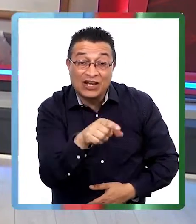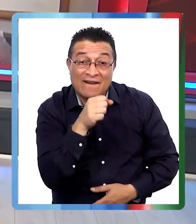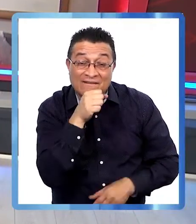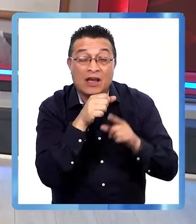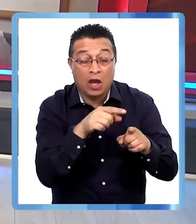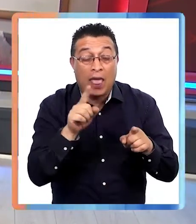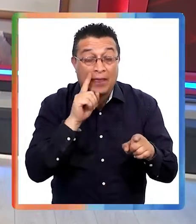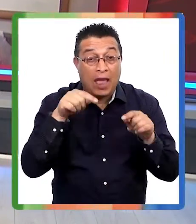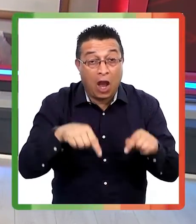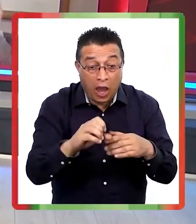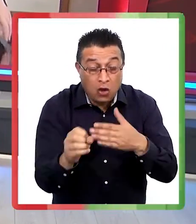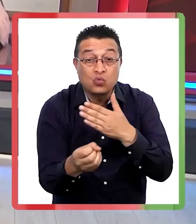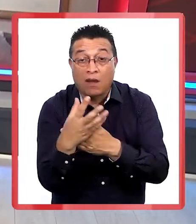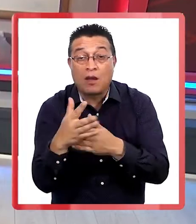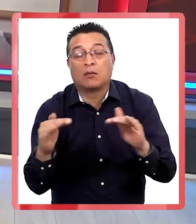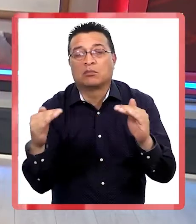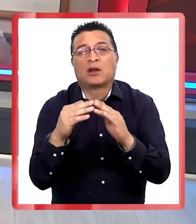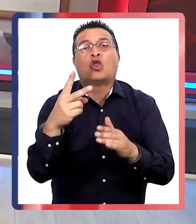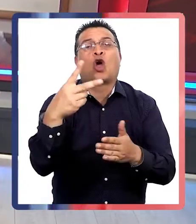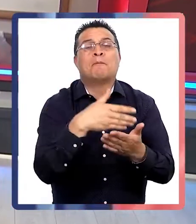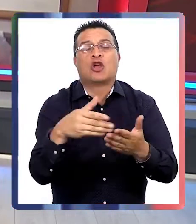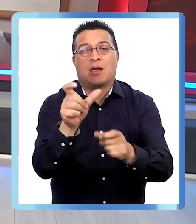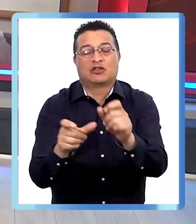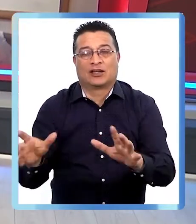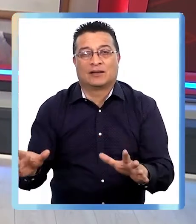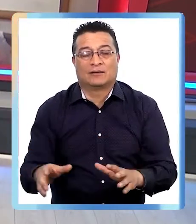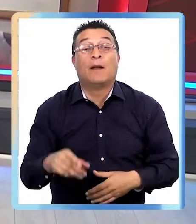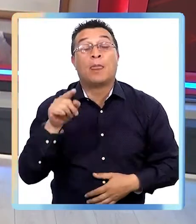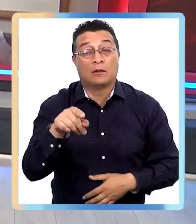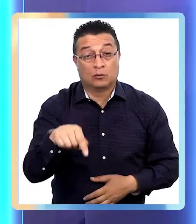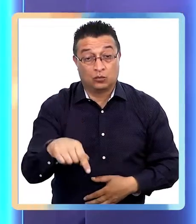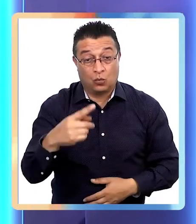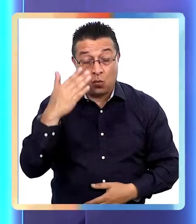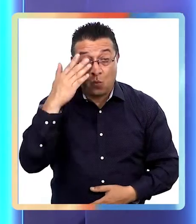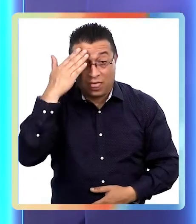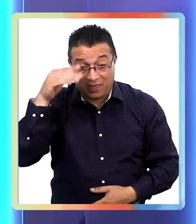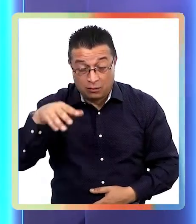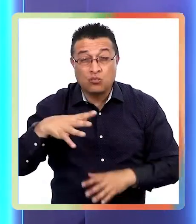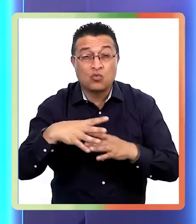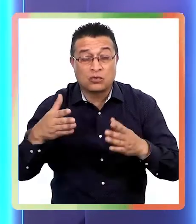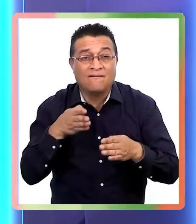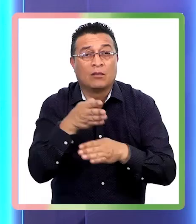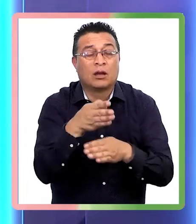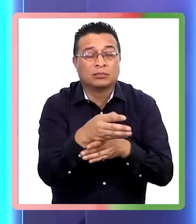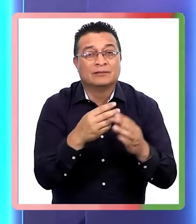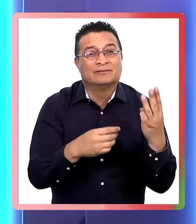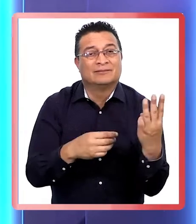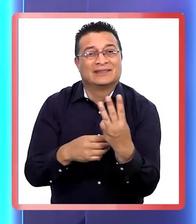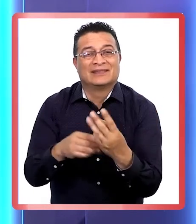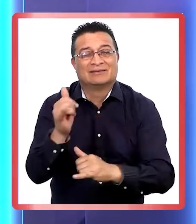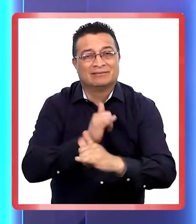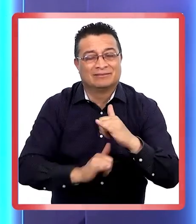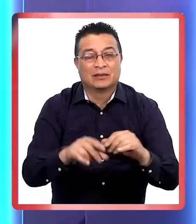tal, de las que la tienen hoy día y de las nuevas son más o menos 2 millones. Han tenido en los últimos días muchísimas visitas a través de la